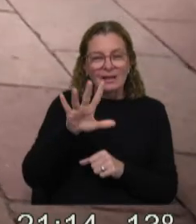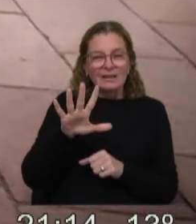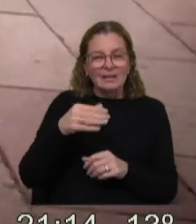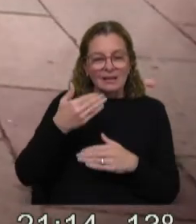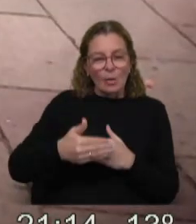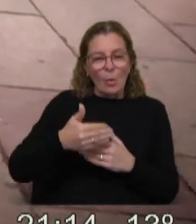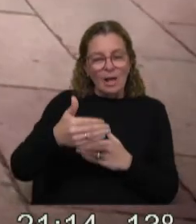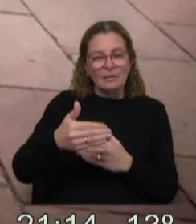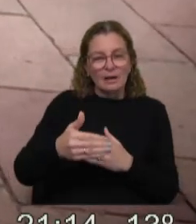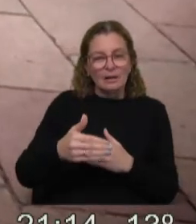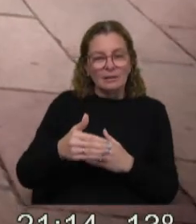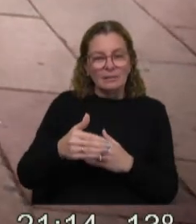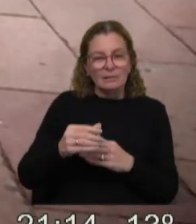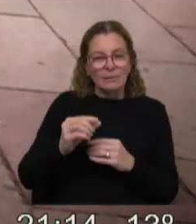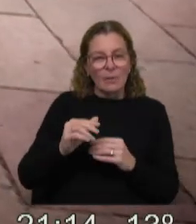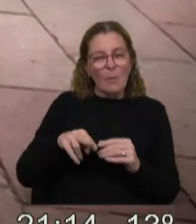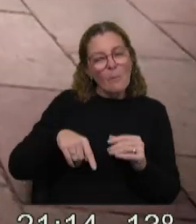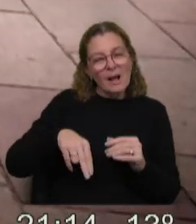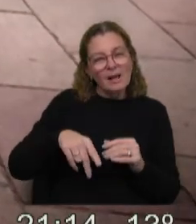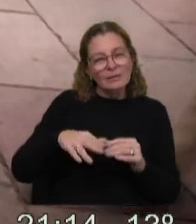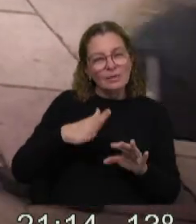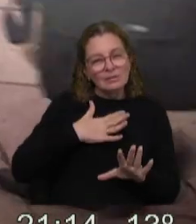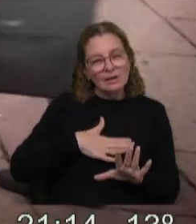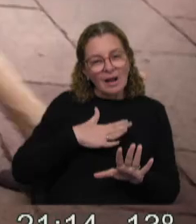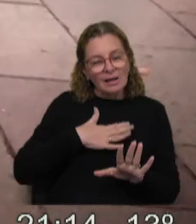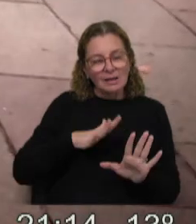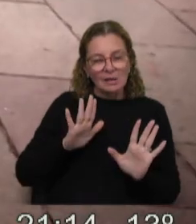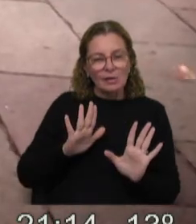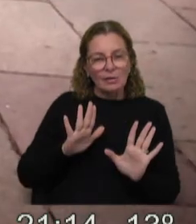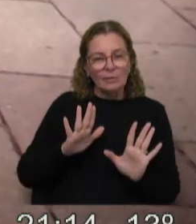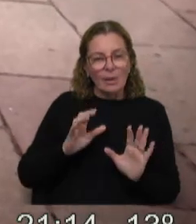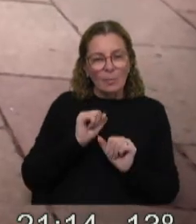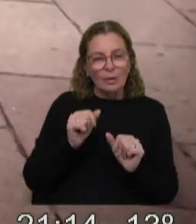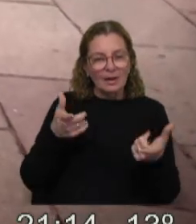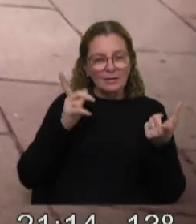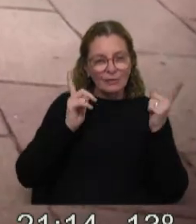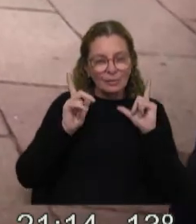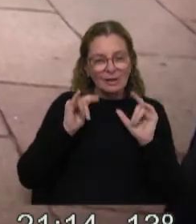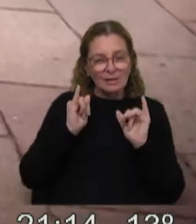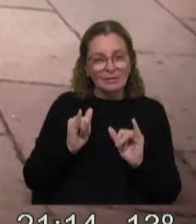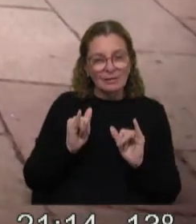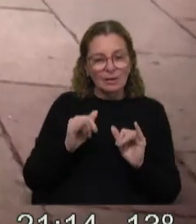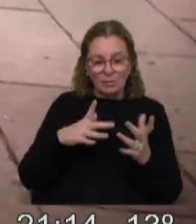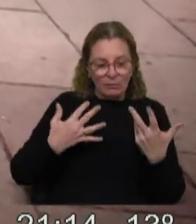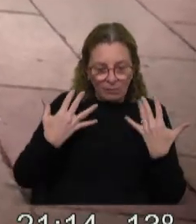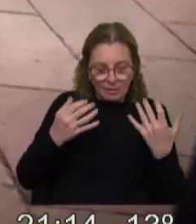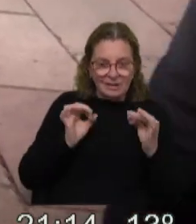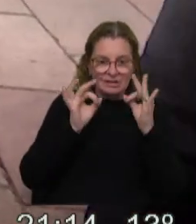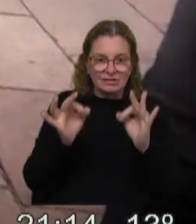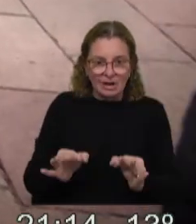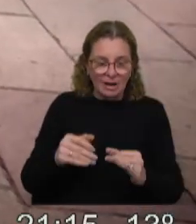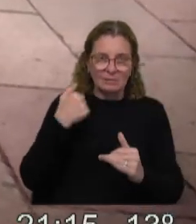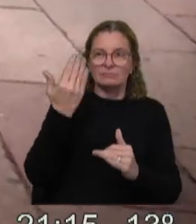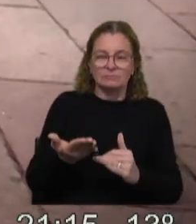cuadras, vamos a una velocidad moderada como para poder disfrutar y que no sea una carrera de llegar hasta el otro